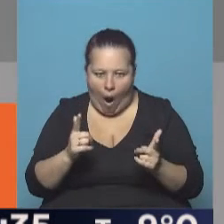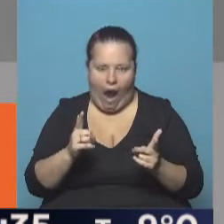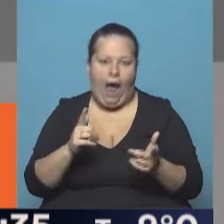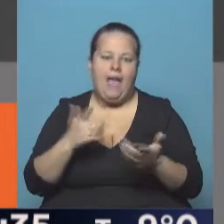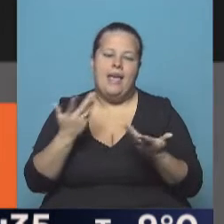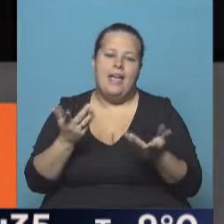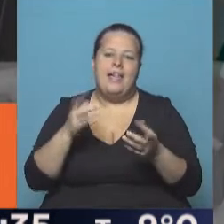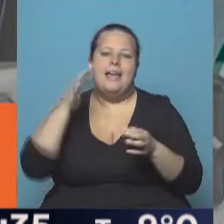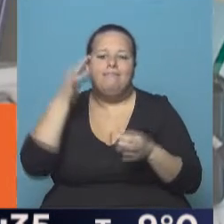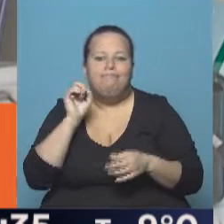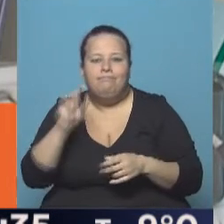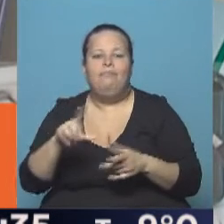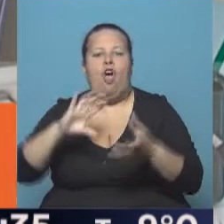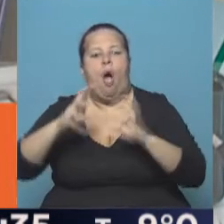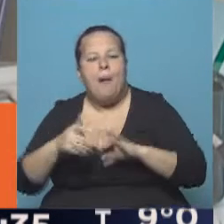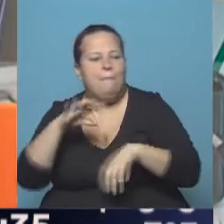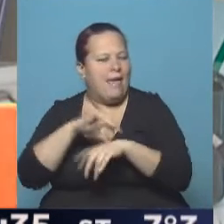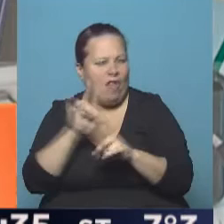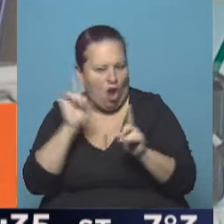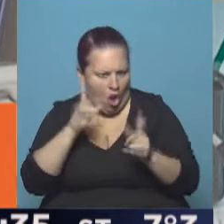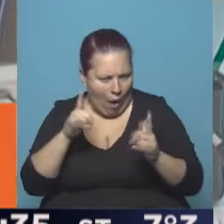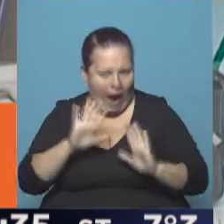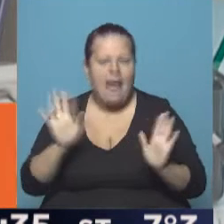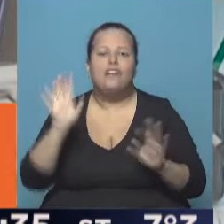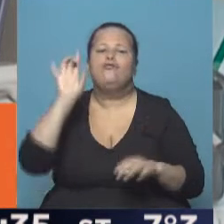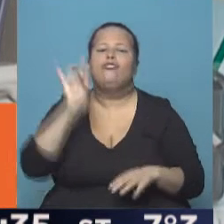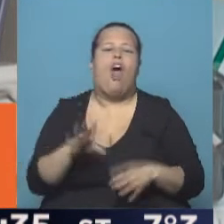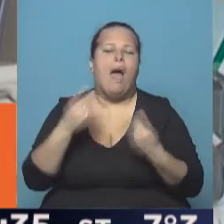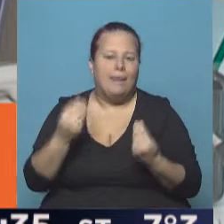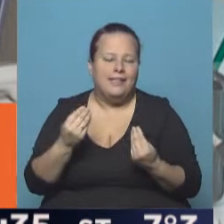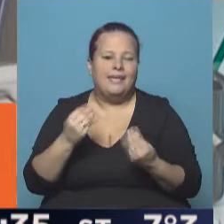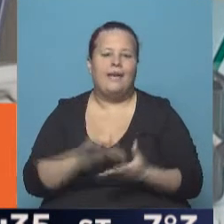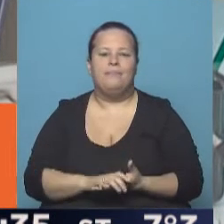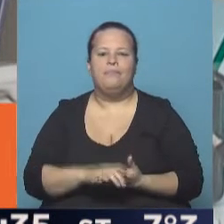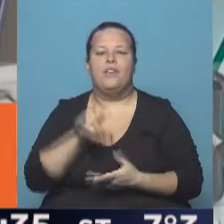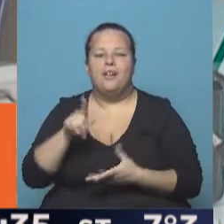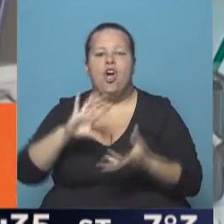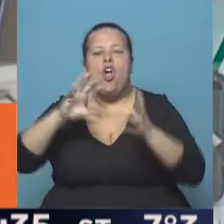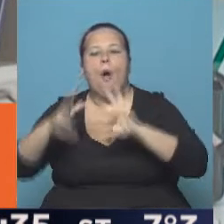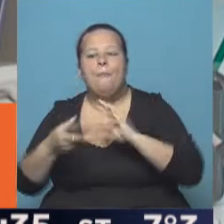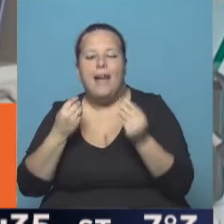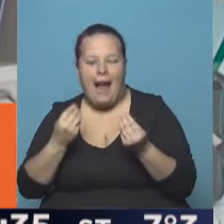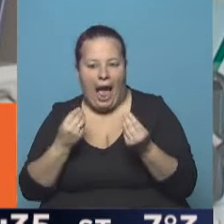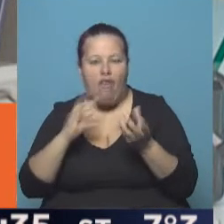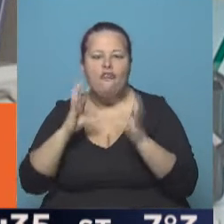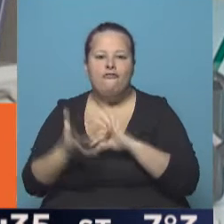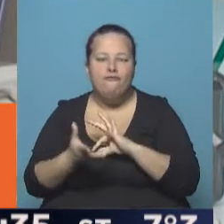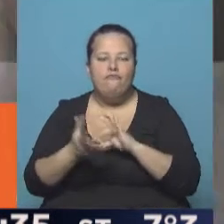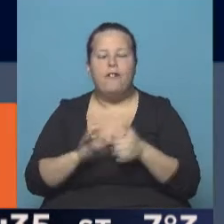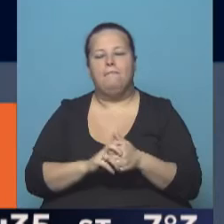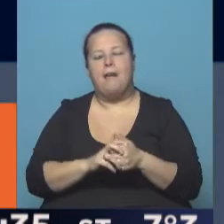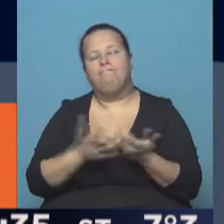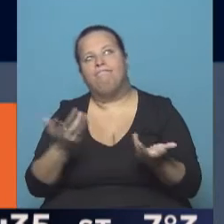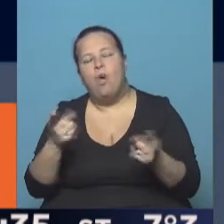una particularidad, una complejidad médica en especial, sino que tiene básicamente una complejidad desde el punto de vista,